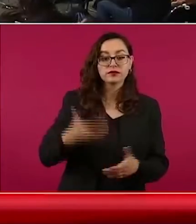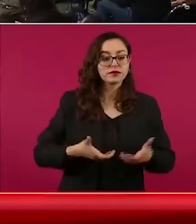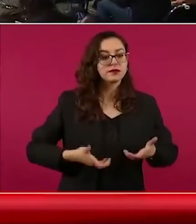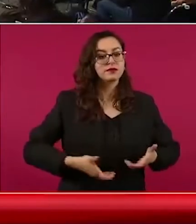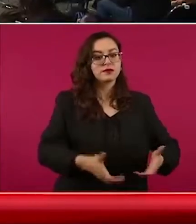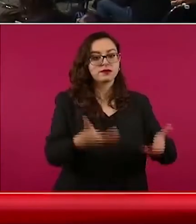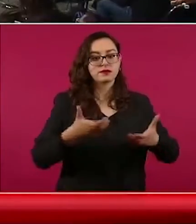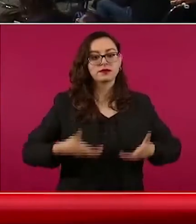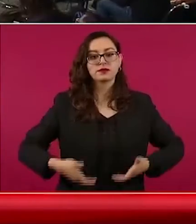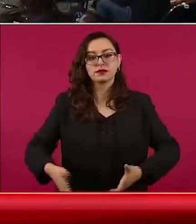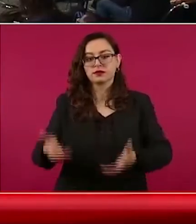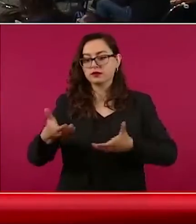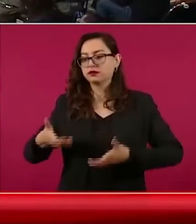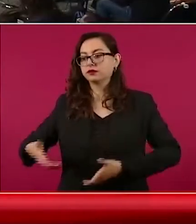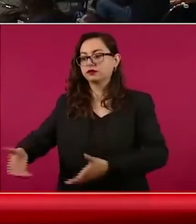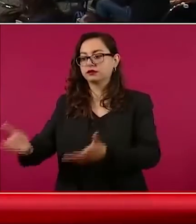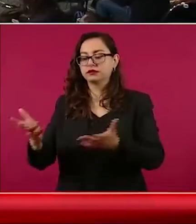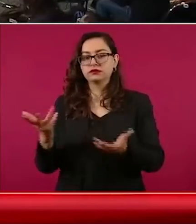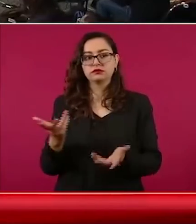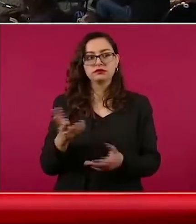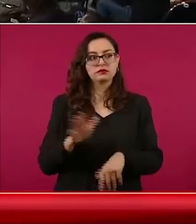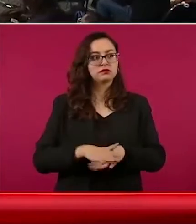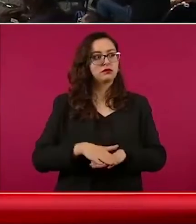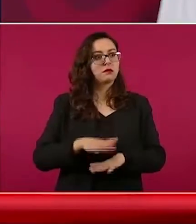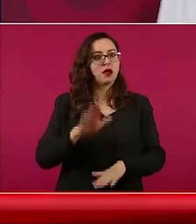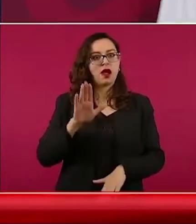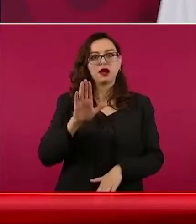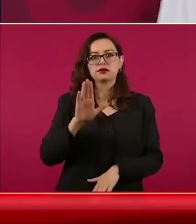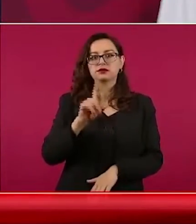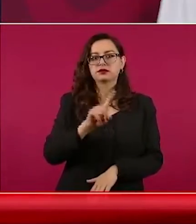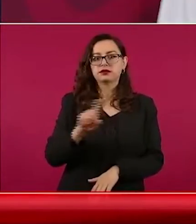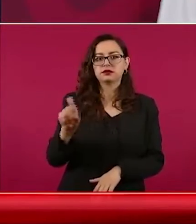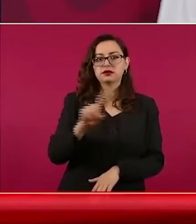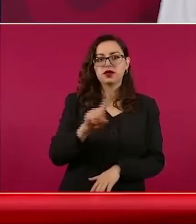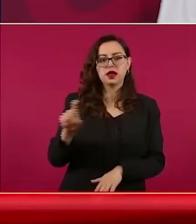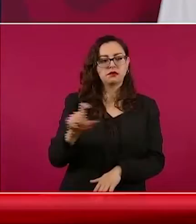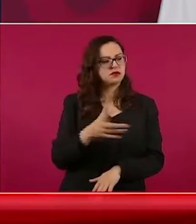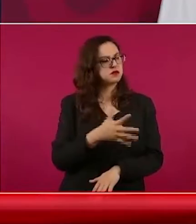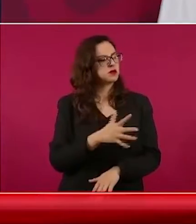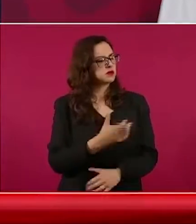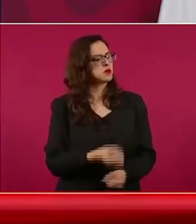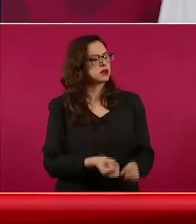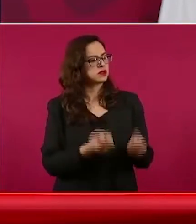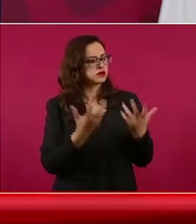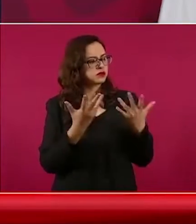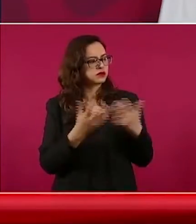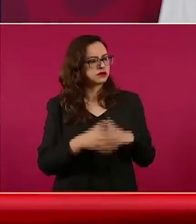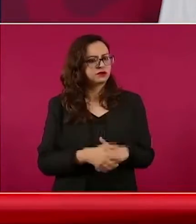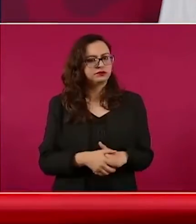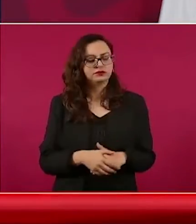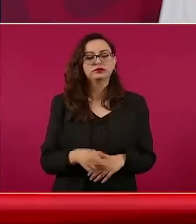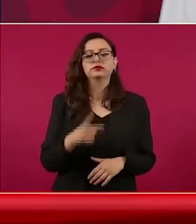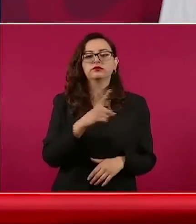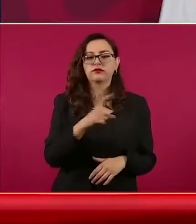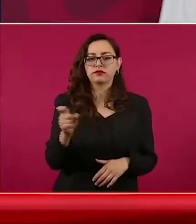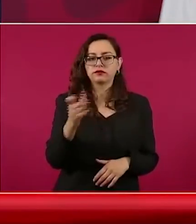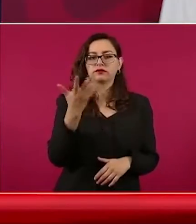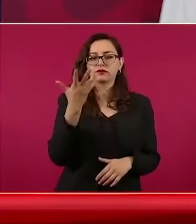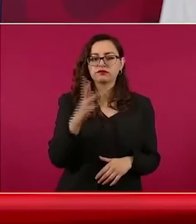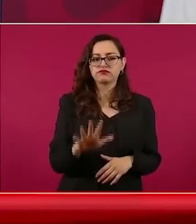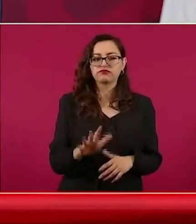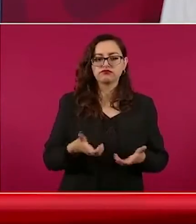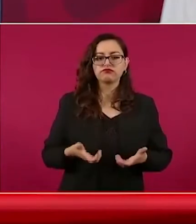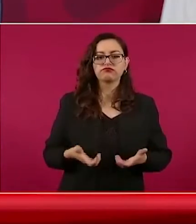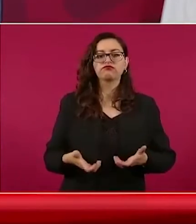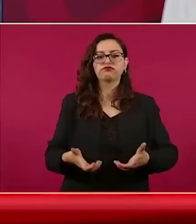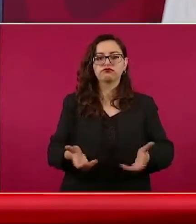¿Cuántos construidos hasta ahora? ¿Cómo cuántos? Ciento, 110. 110. Vamos a la mitad de